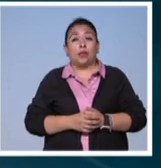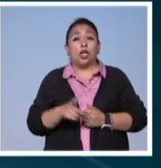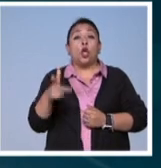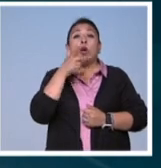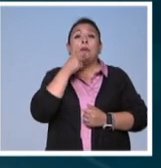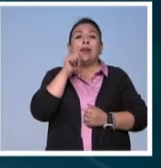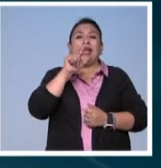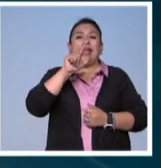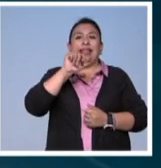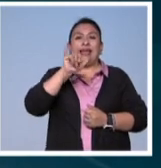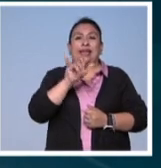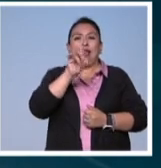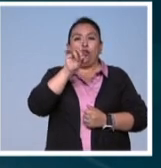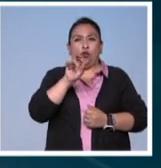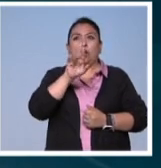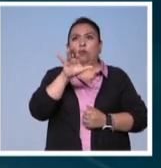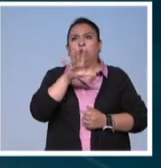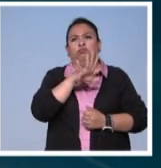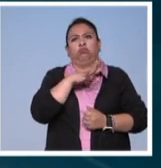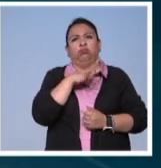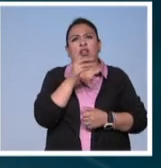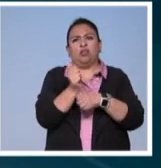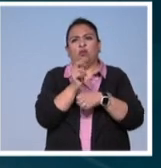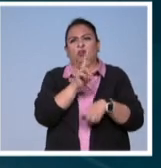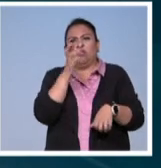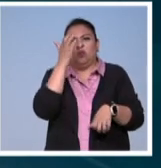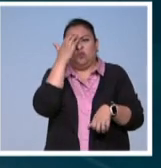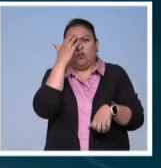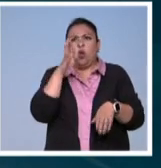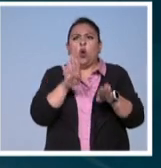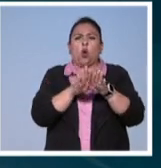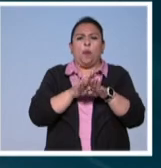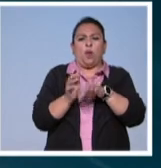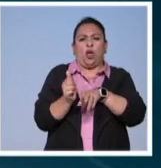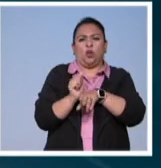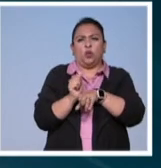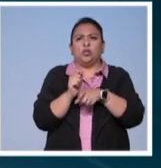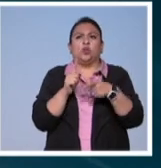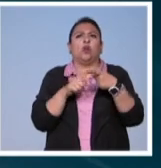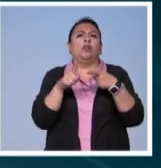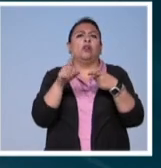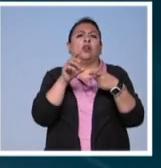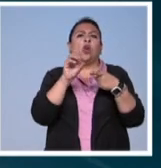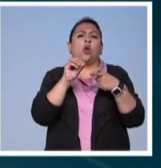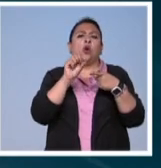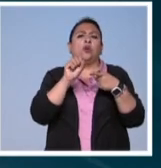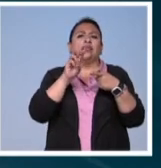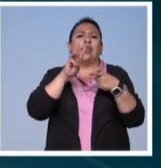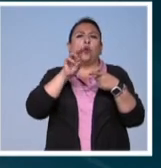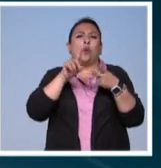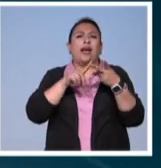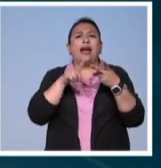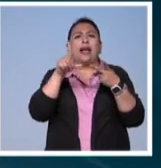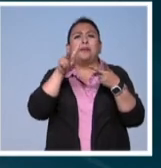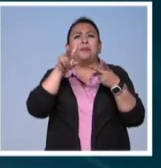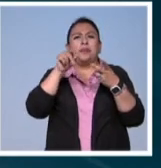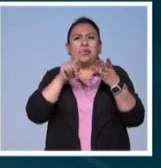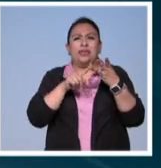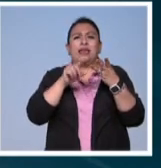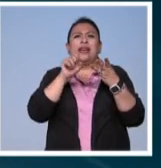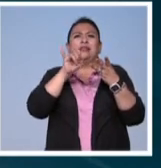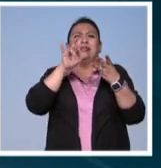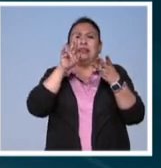Alejandro Calva es un actor ampliamente reconocido por su registro interpretativo. Lo mismo hace a Oscar Wilde, a Francisco Villa, que a David